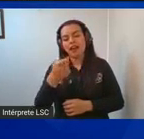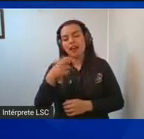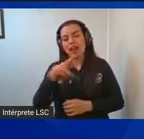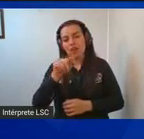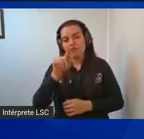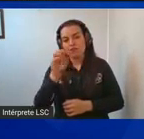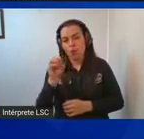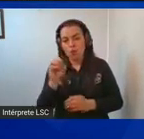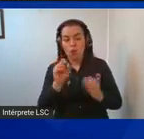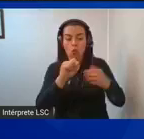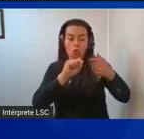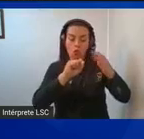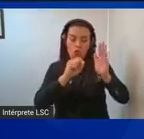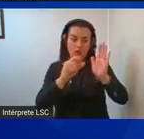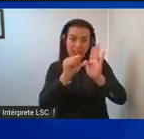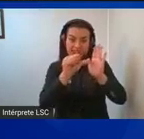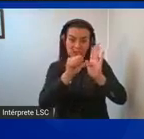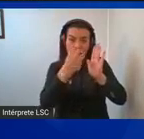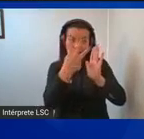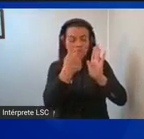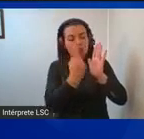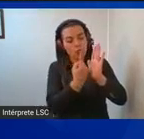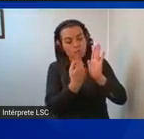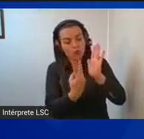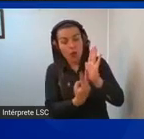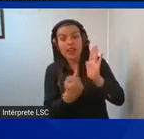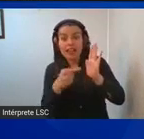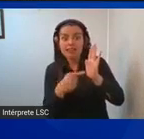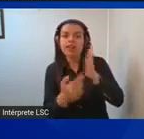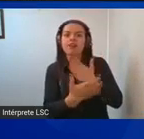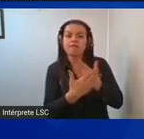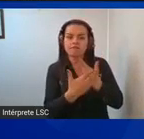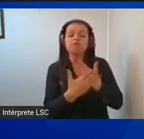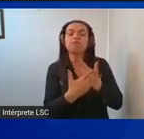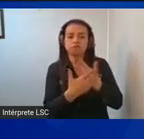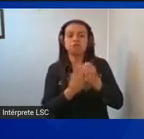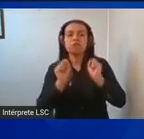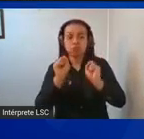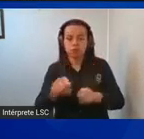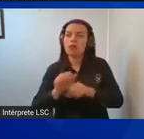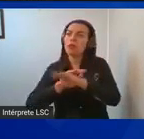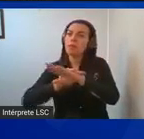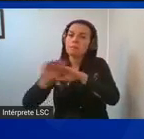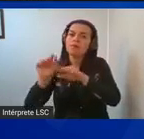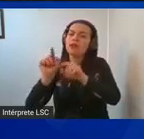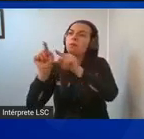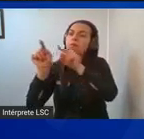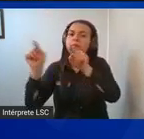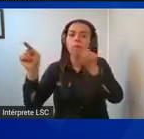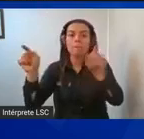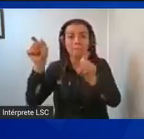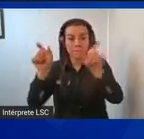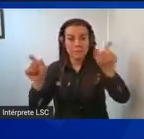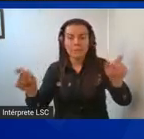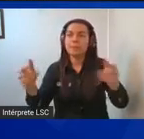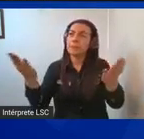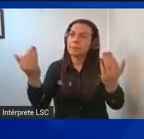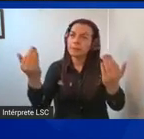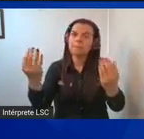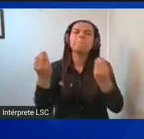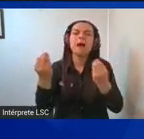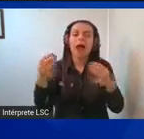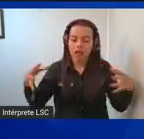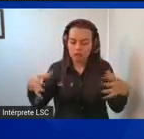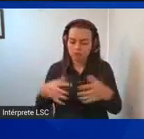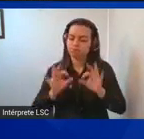el Consejo Nacional de Planeación Lingüística podrá invitar a instituciones o personas que considere pertinentes para el cumplimiento de sus funciones. Esos